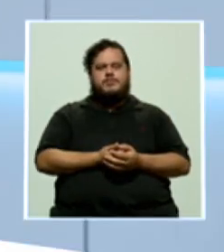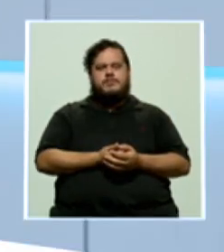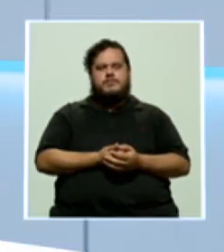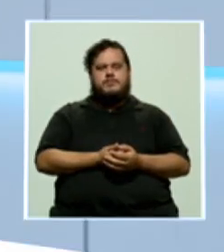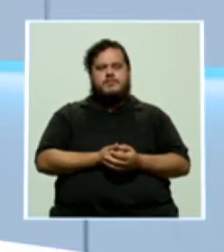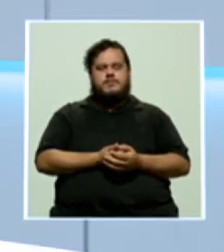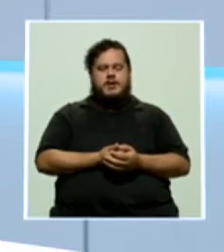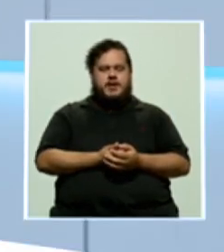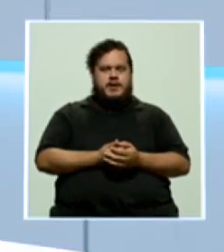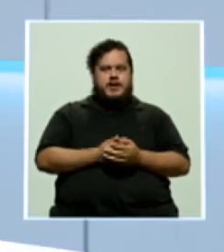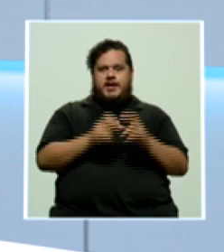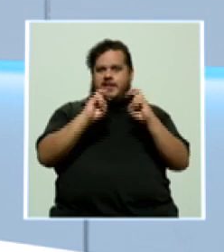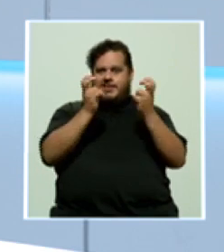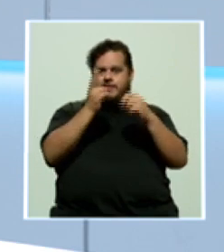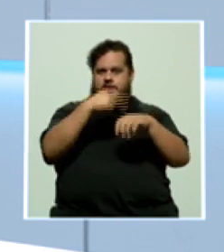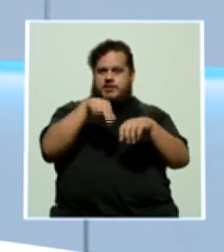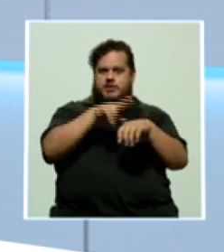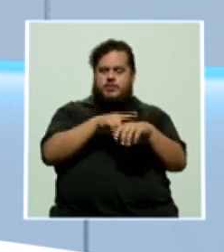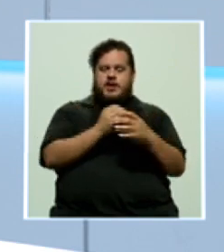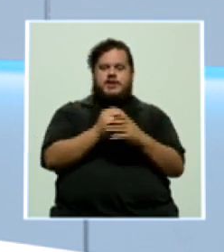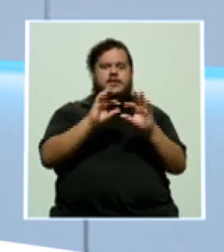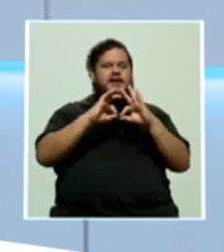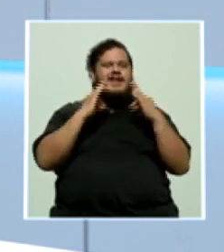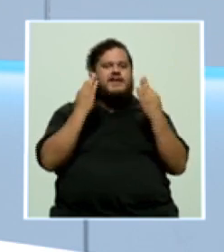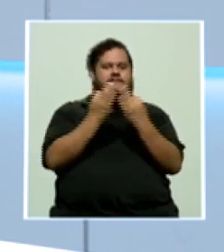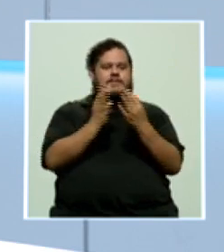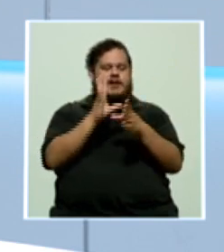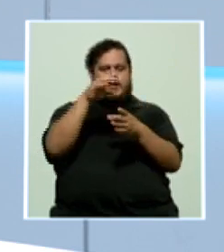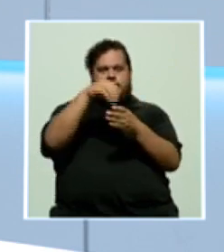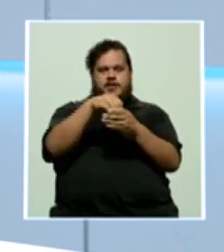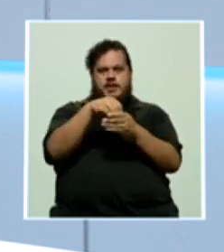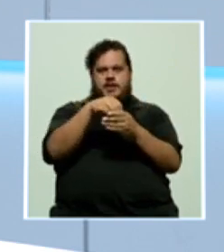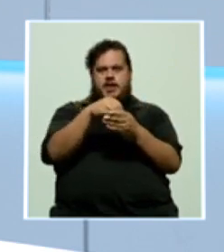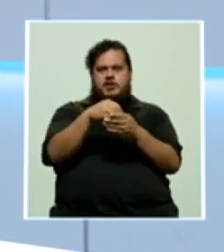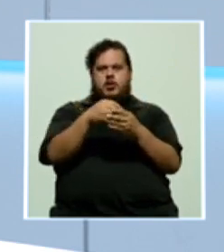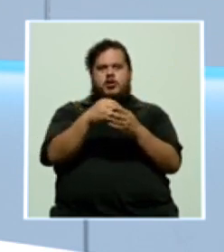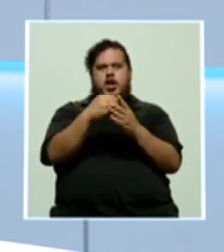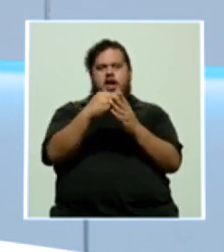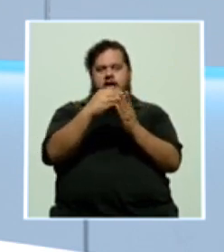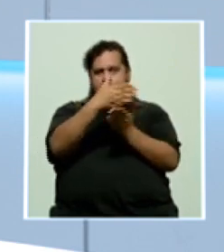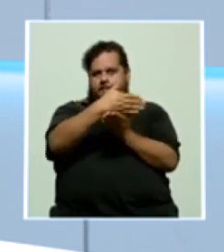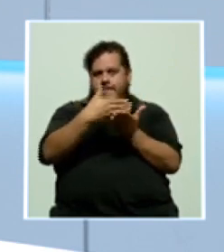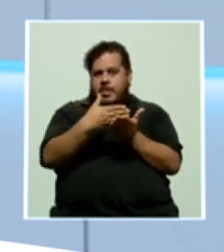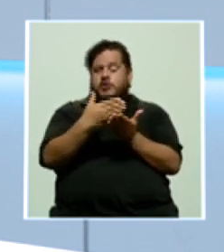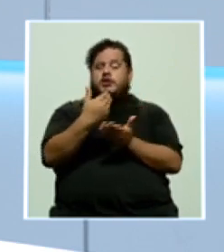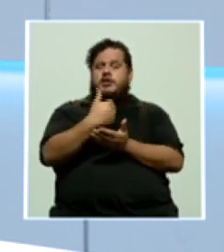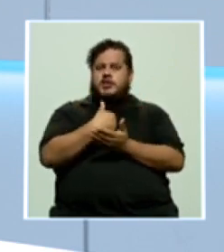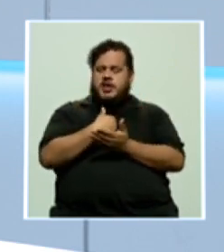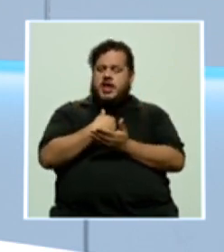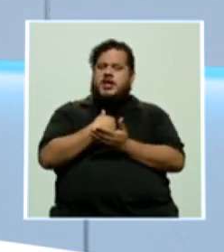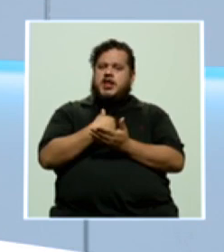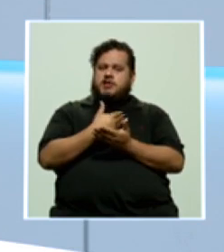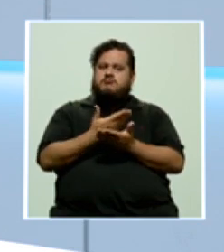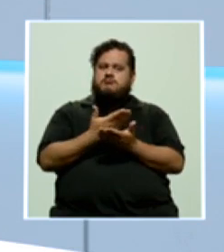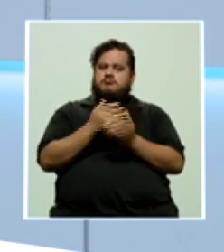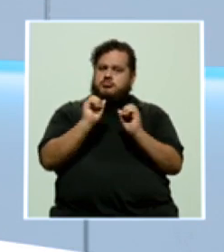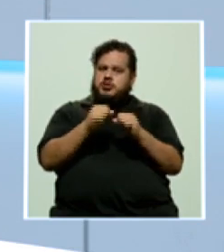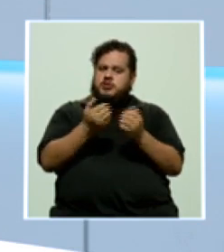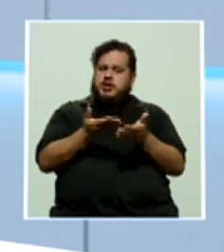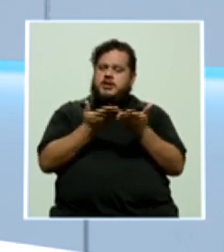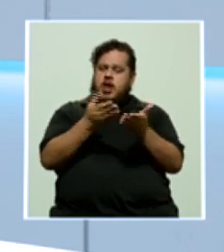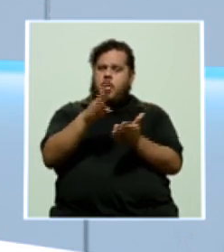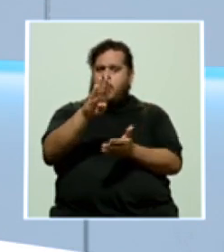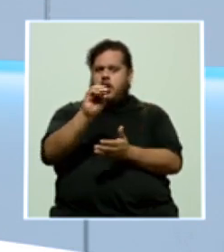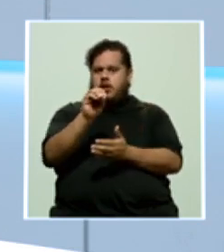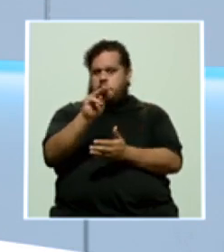En temas nacionales, las familias de ingresos medios tienen ahora posibilidad de recibir bonos de vivienda.